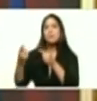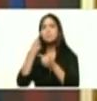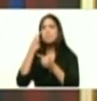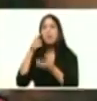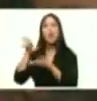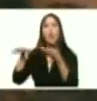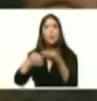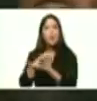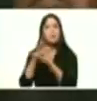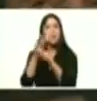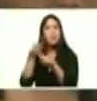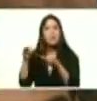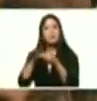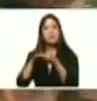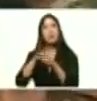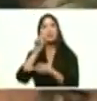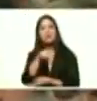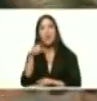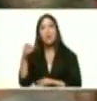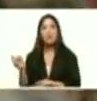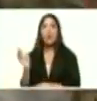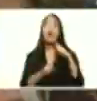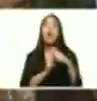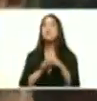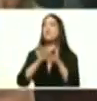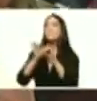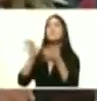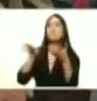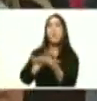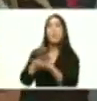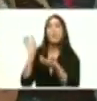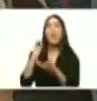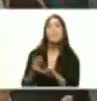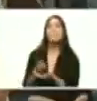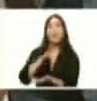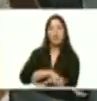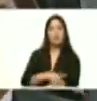problema se resolvió, y que no vaya a pasar un año, aunque pueda lo peor.